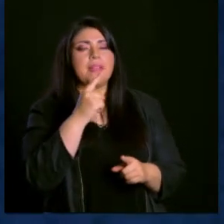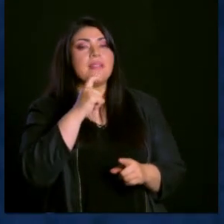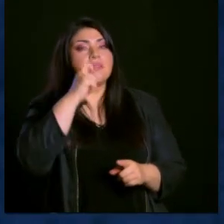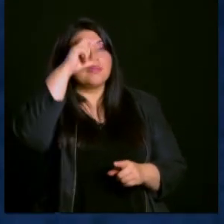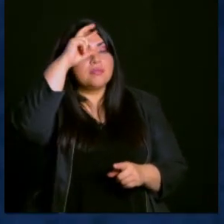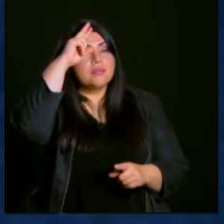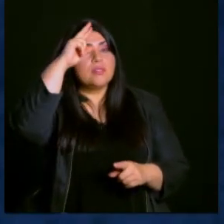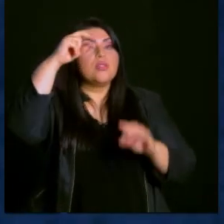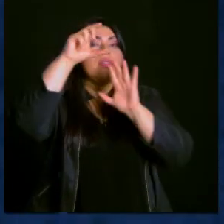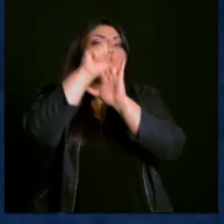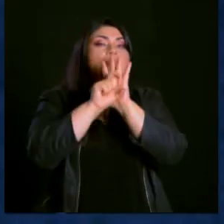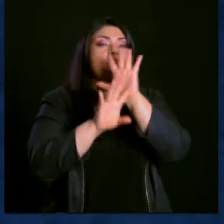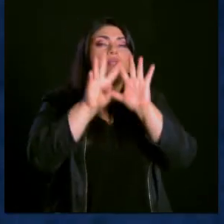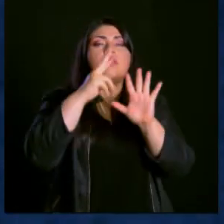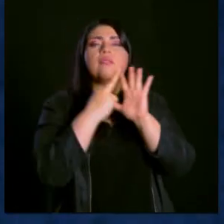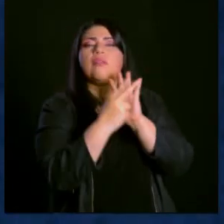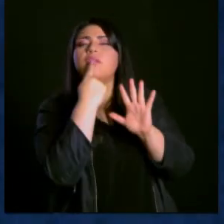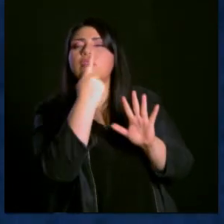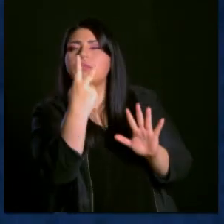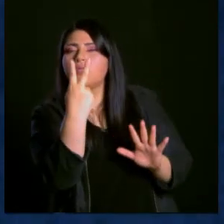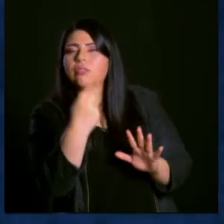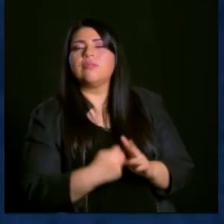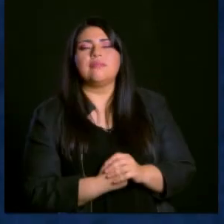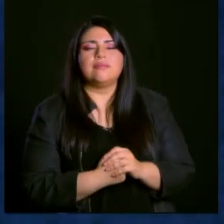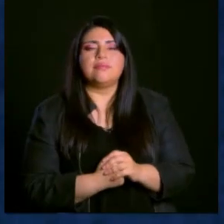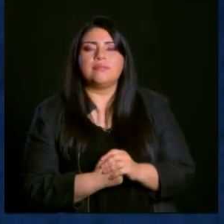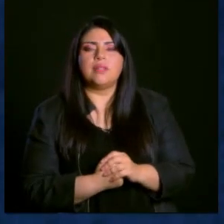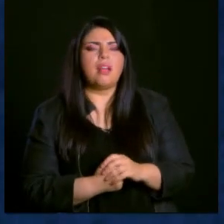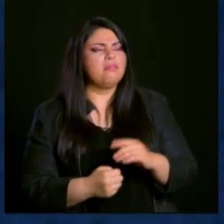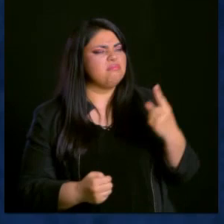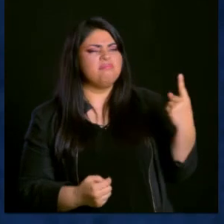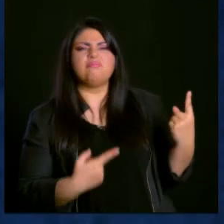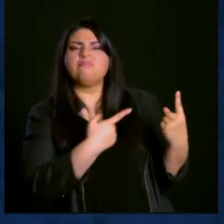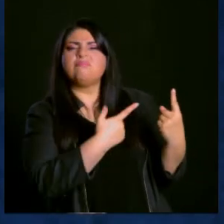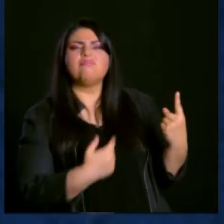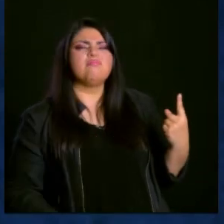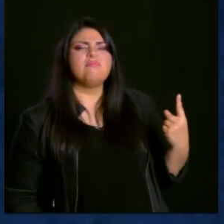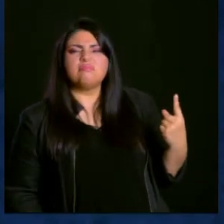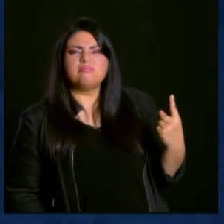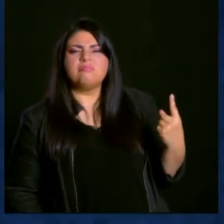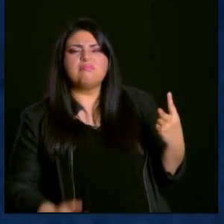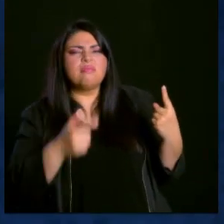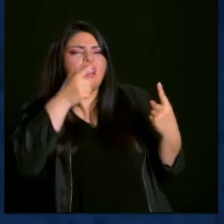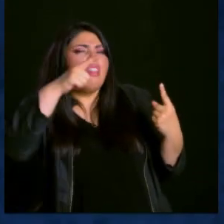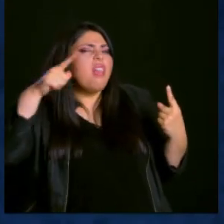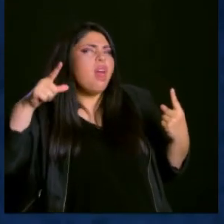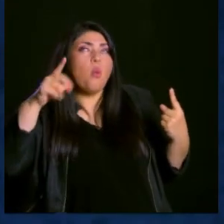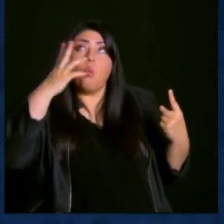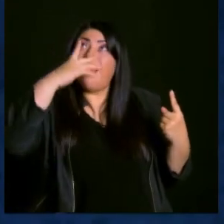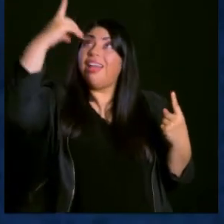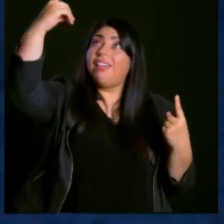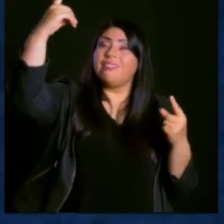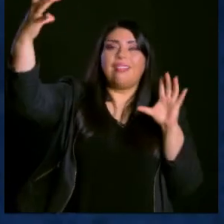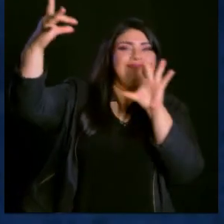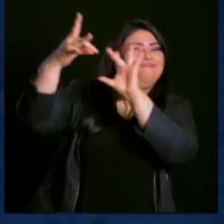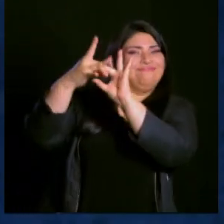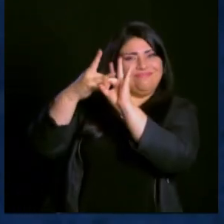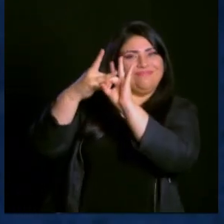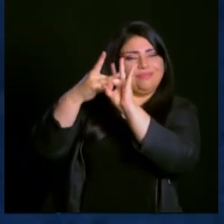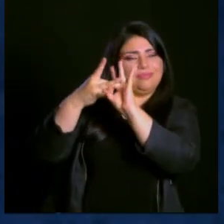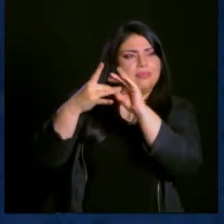verso 2 dice porque el que habla lenguas no habla a los hombres sino a Dios